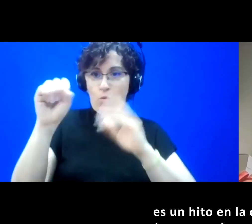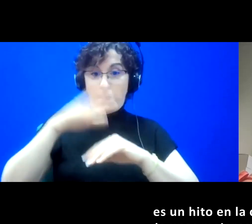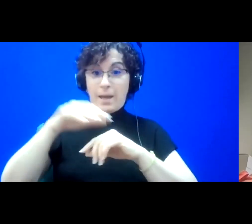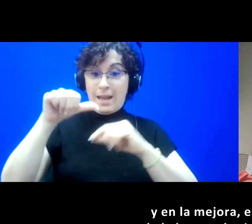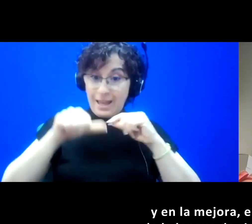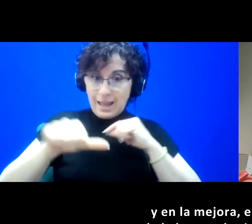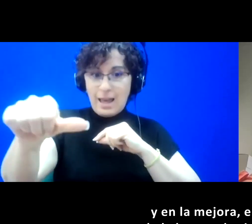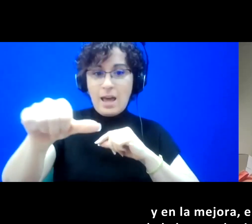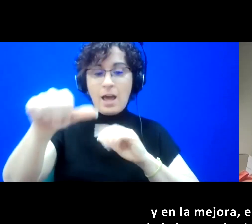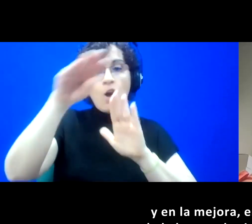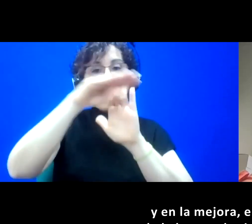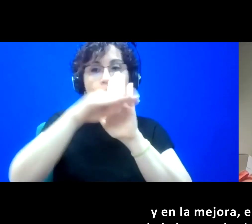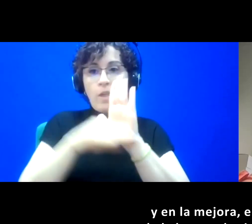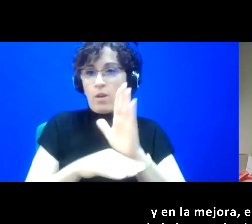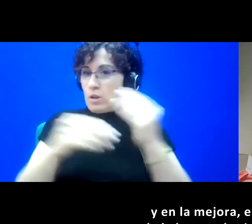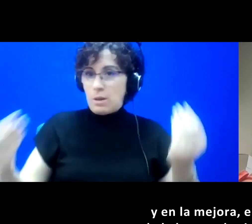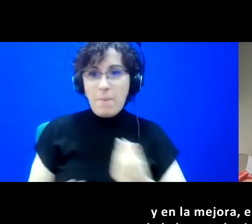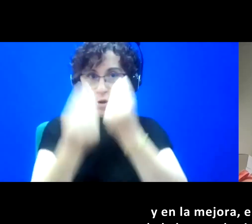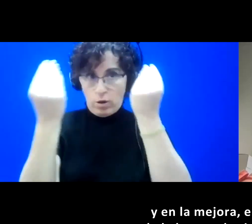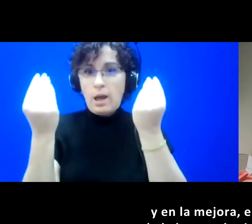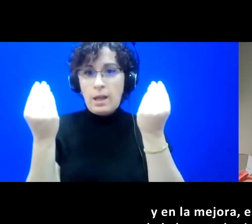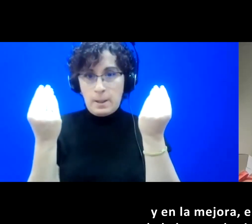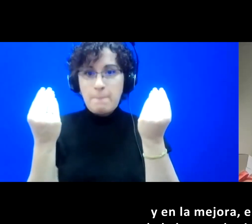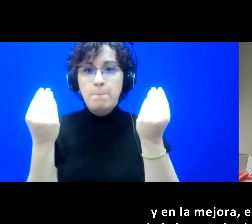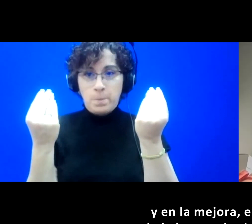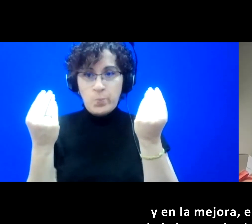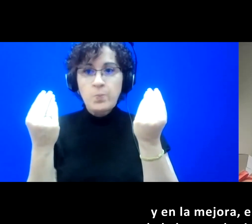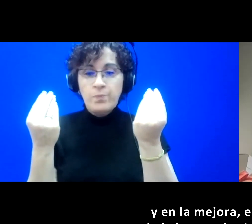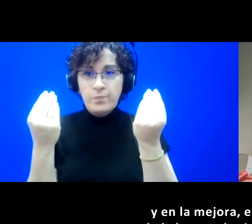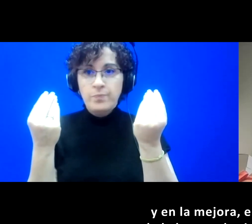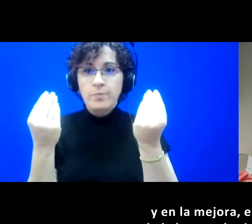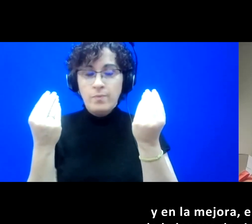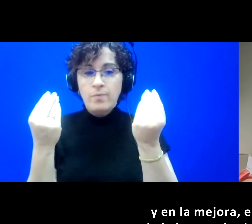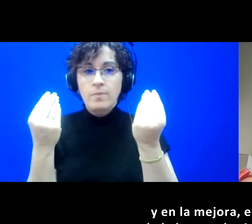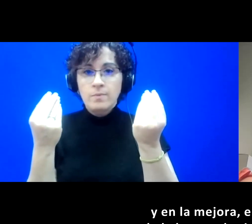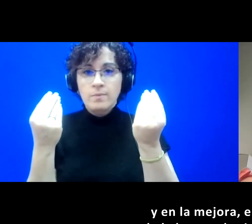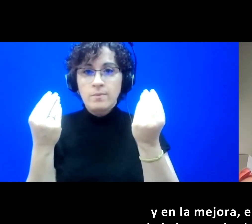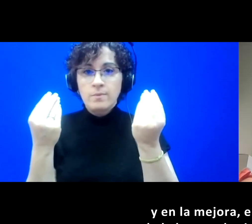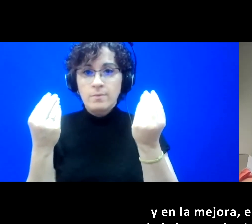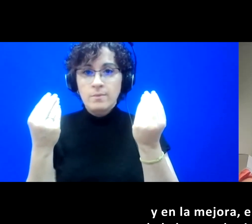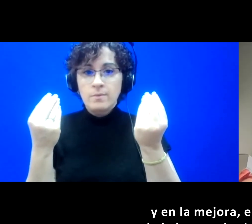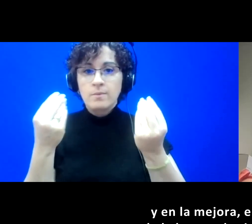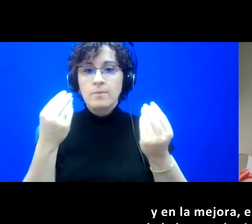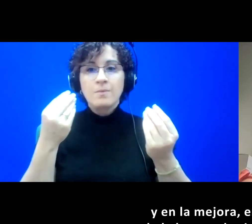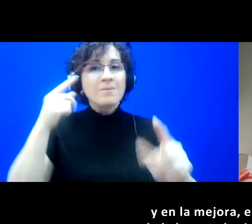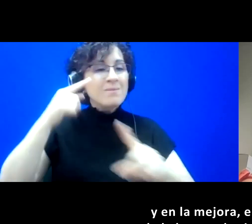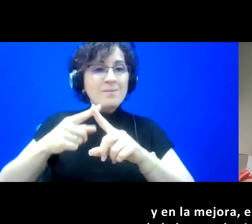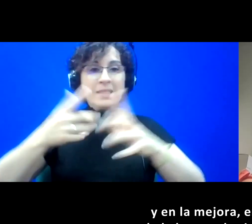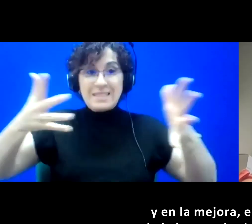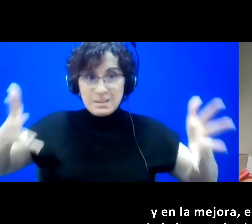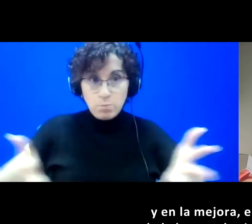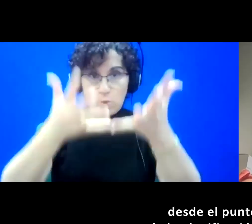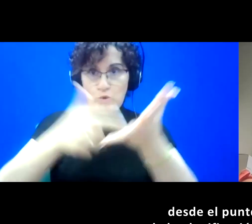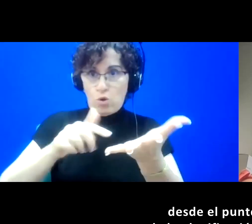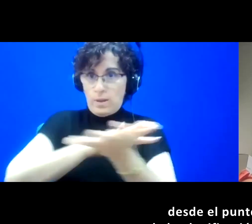condiciones y en la mejora, en el impulso de la lengua de signos española